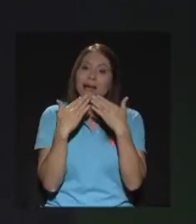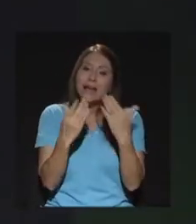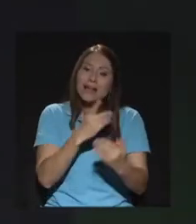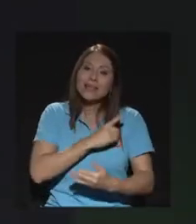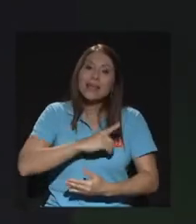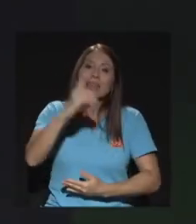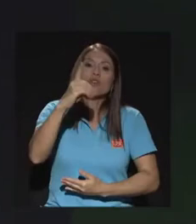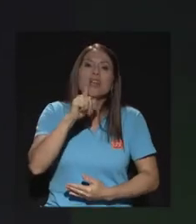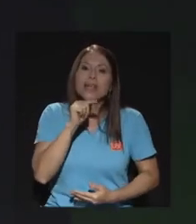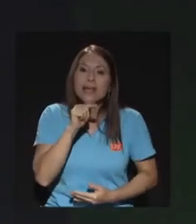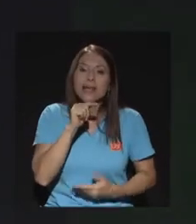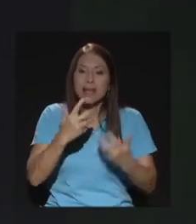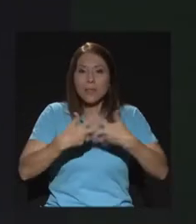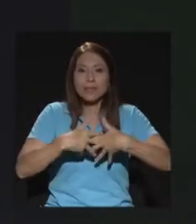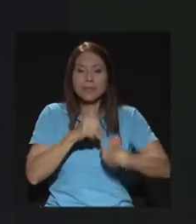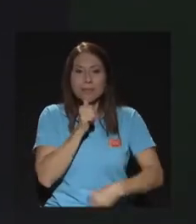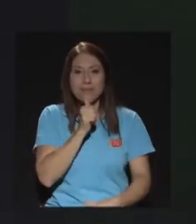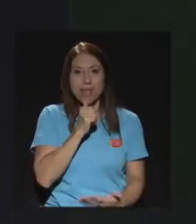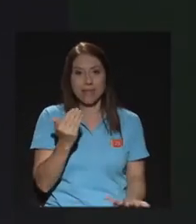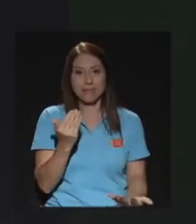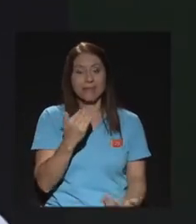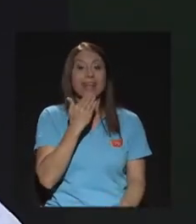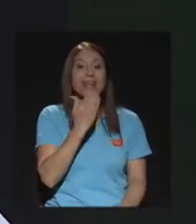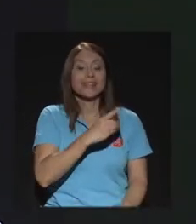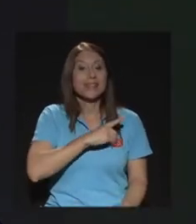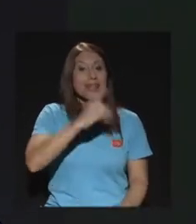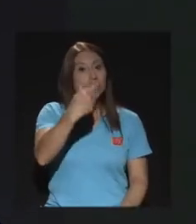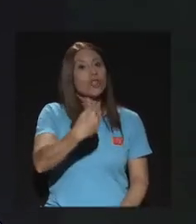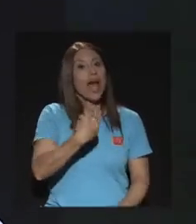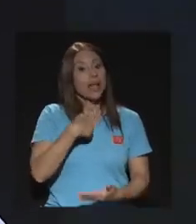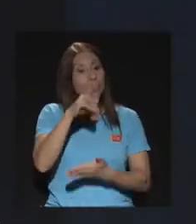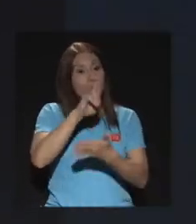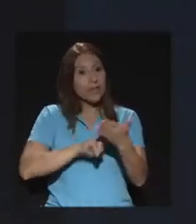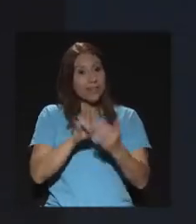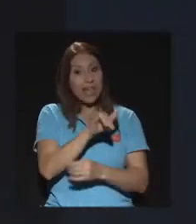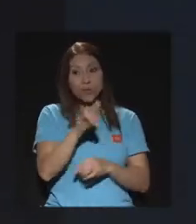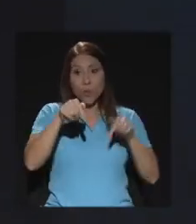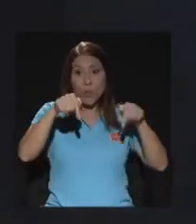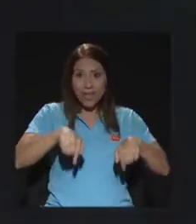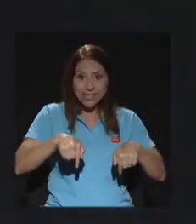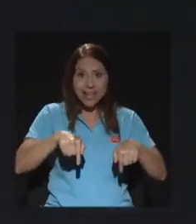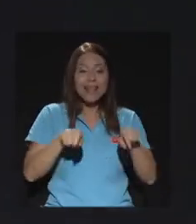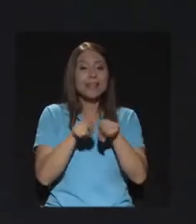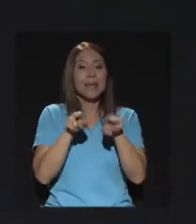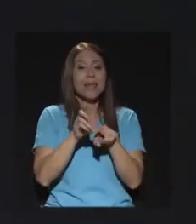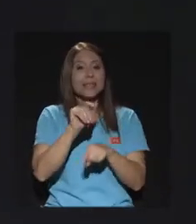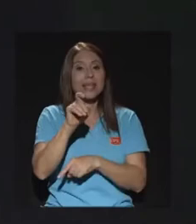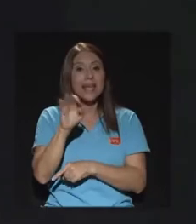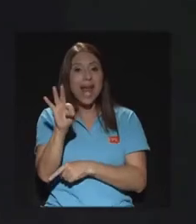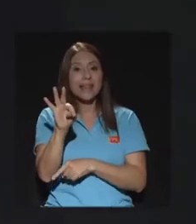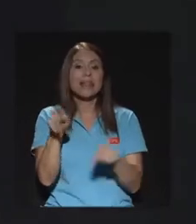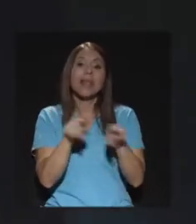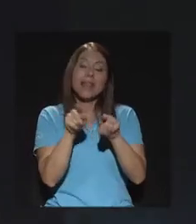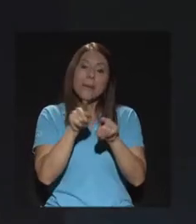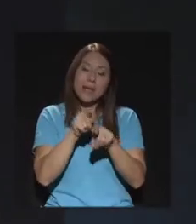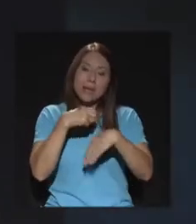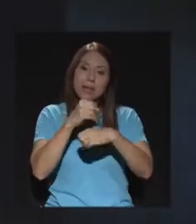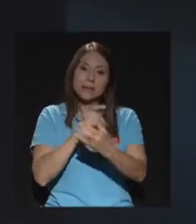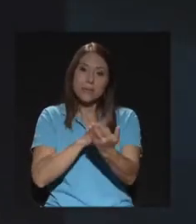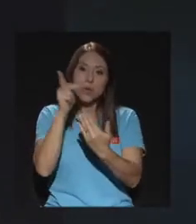sector privado. Y gracias a Dios hay universidades como esta y el SINAR que también producen